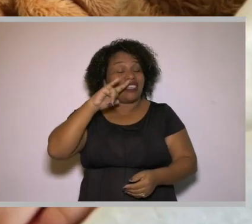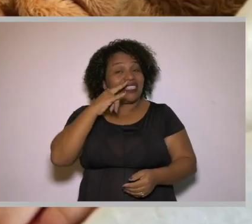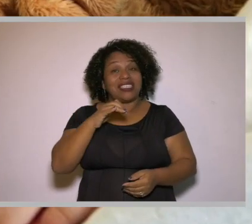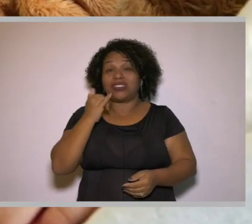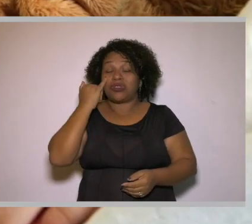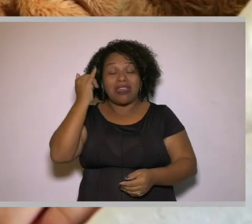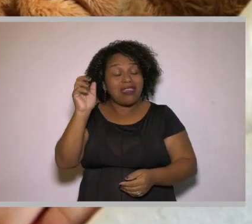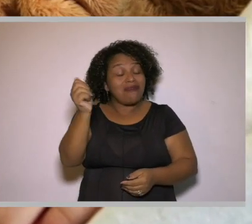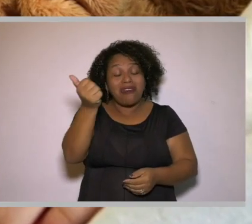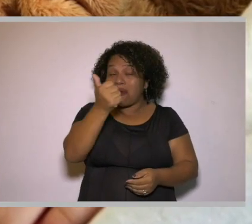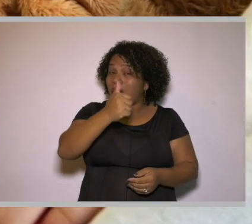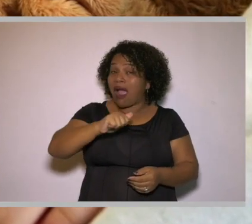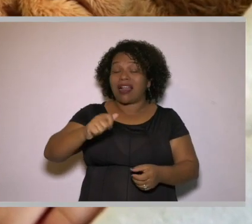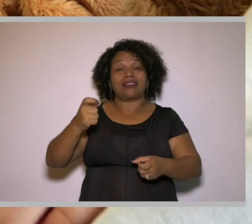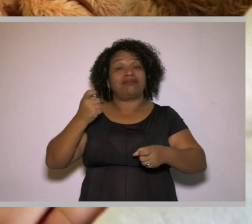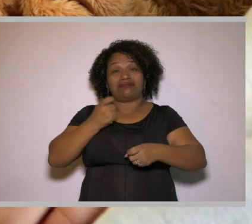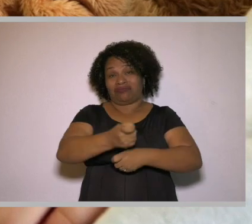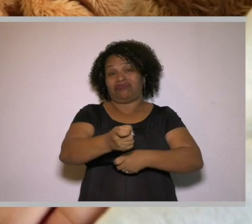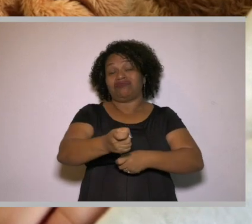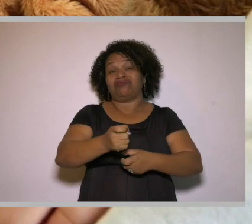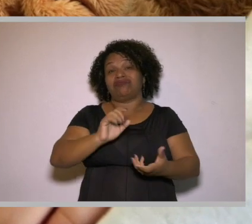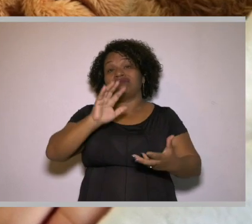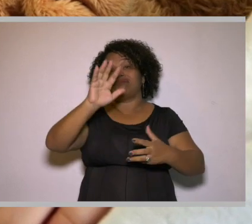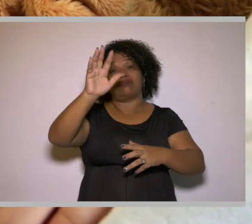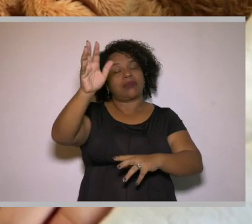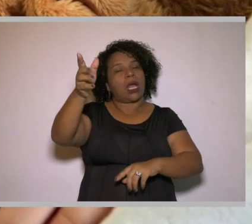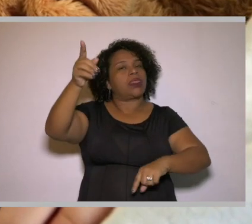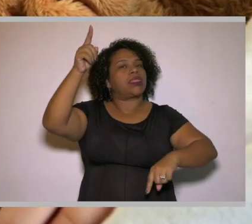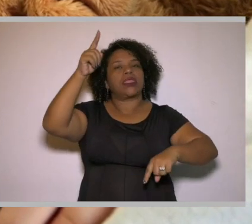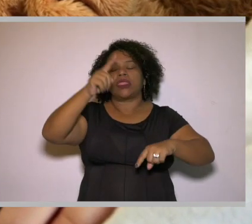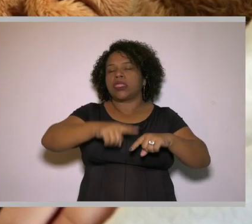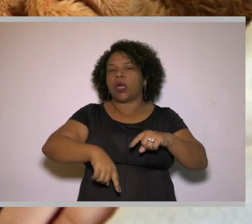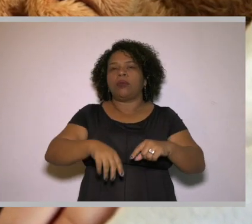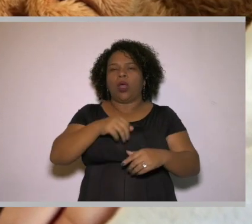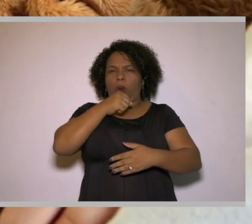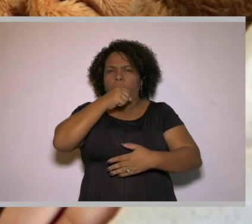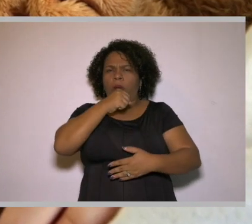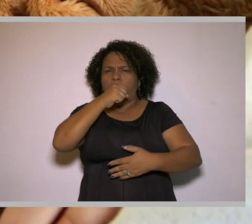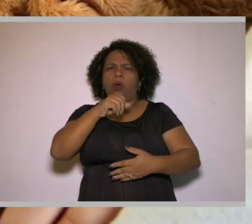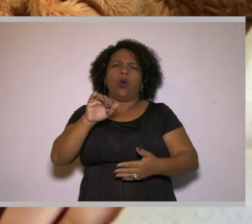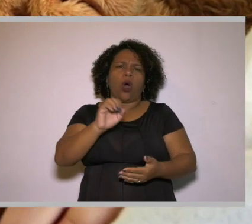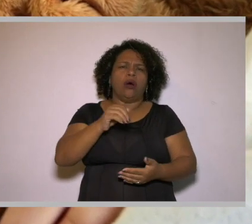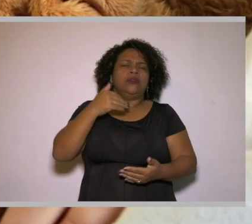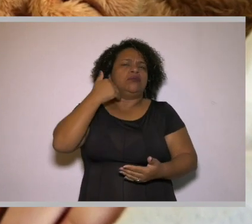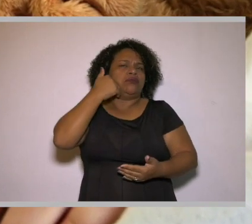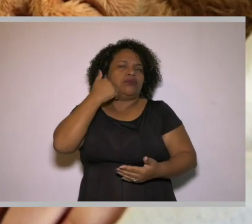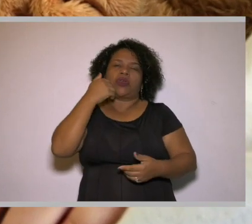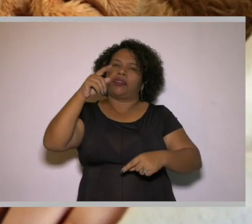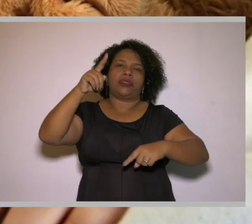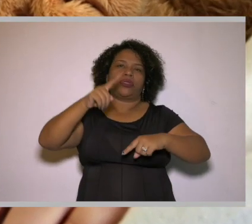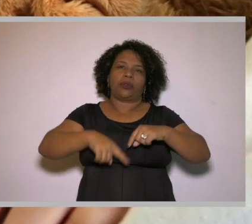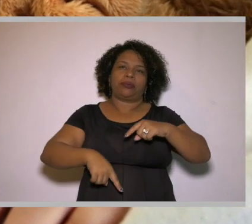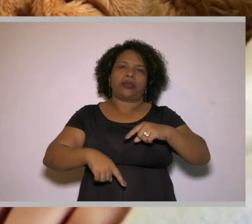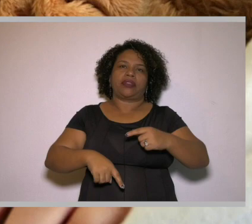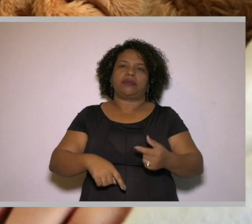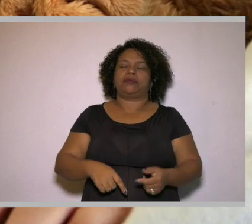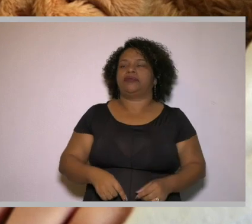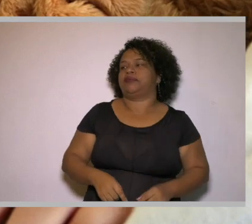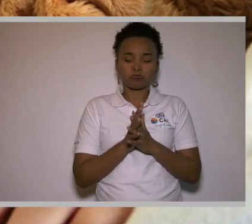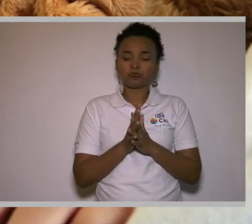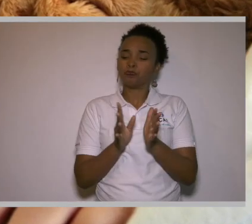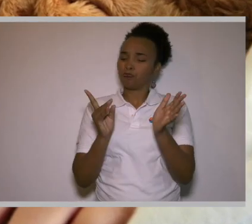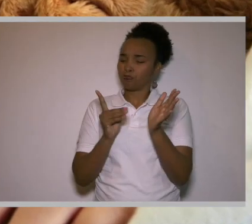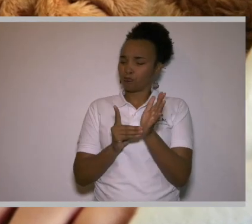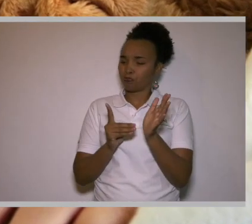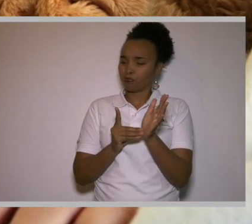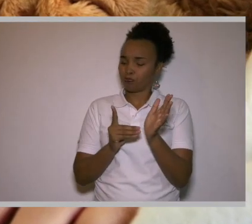por tanto, pues va a ser mucho más la afección en el niño. Así que es muy importante que el niño no esté pasando por